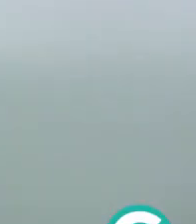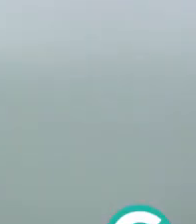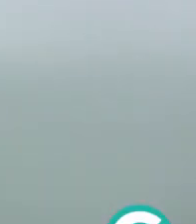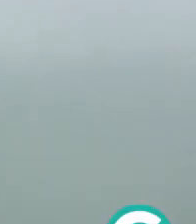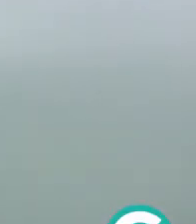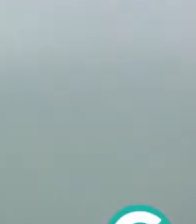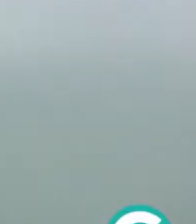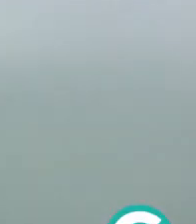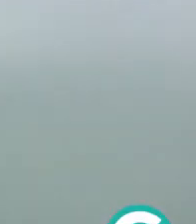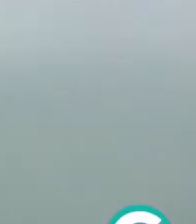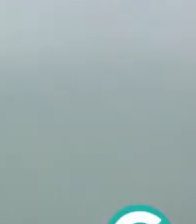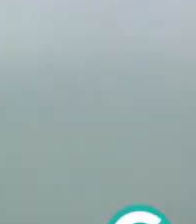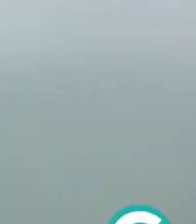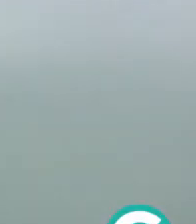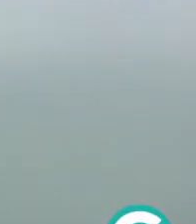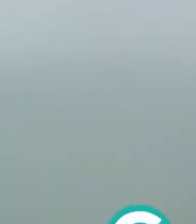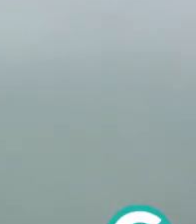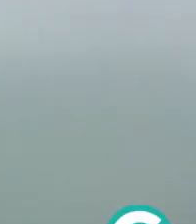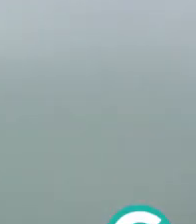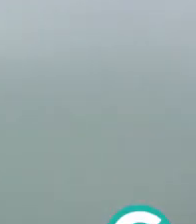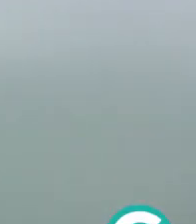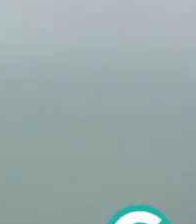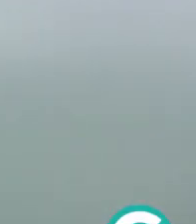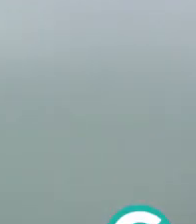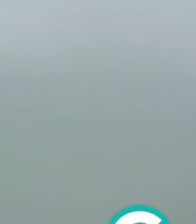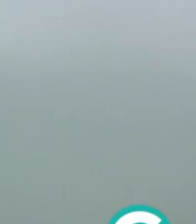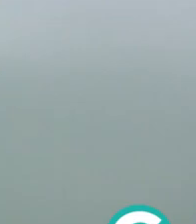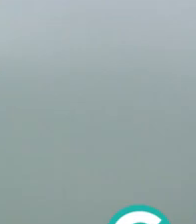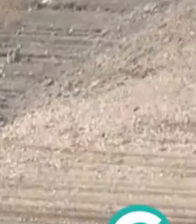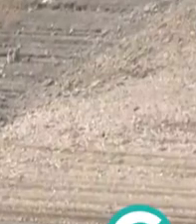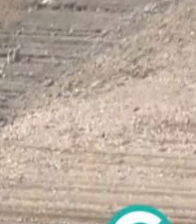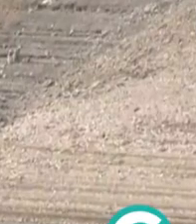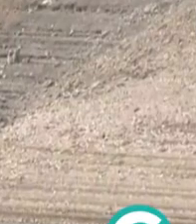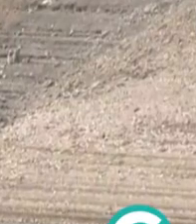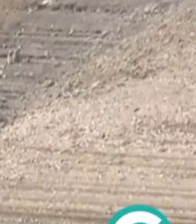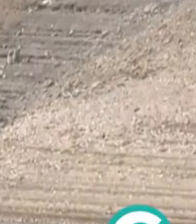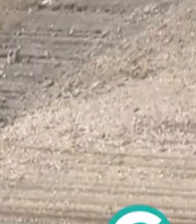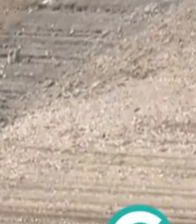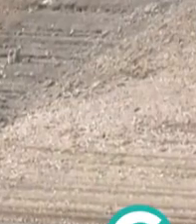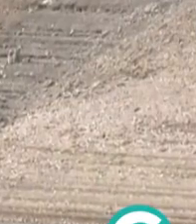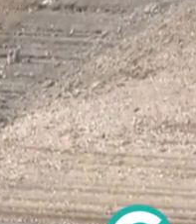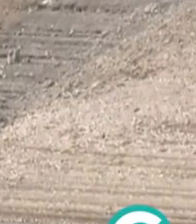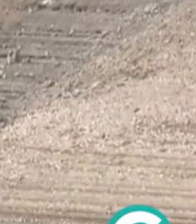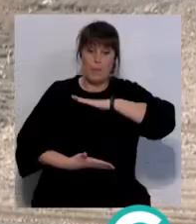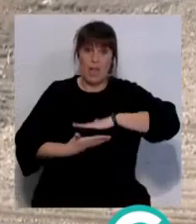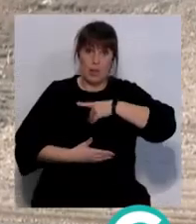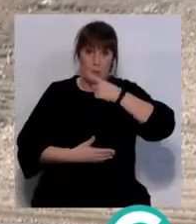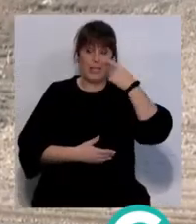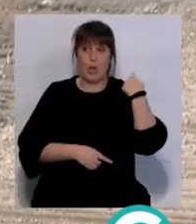Los embalses aumentan en 33 hectómetros cúbicos tras las lluvias, manteniéndose a la mitad de la capacidad del año